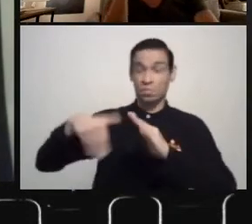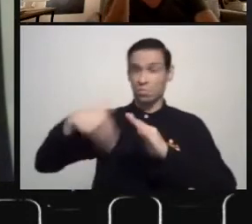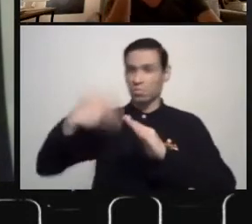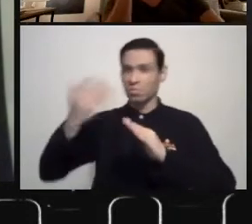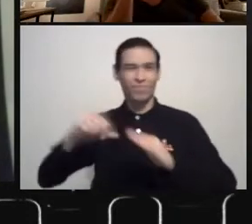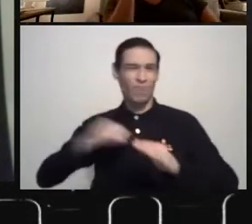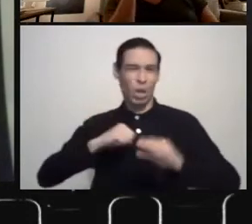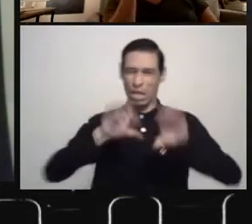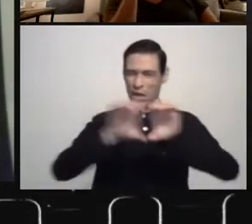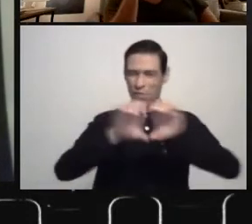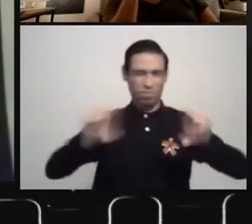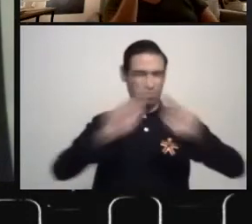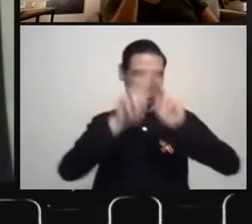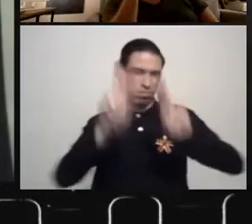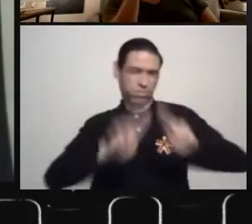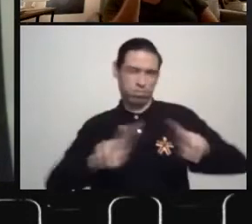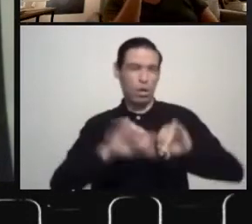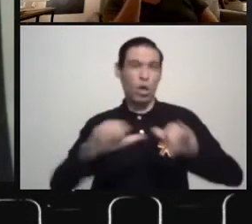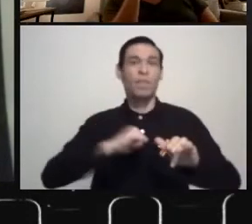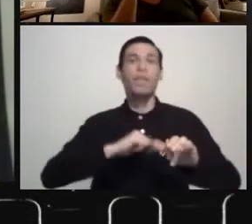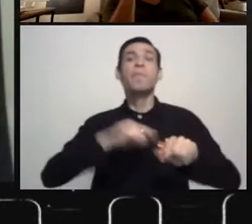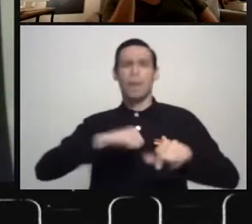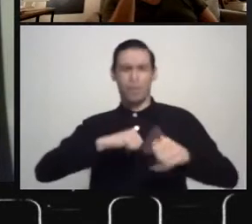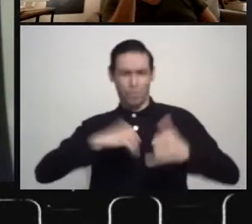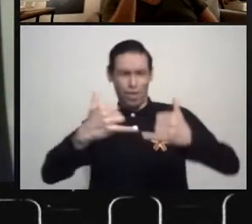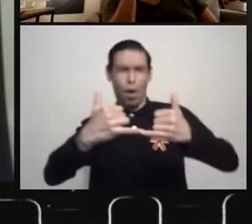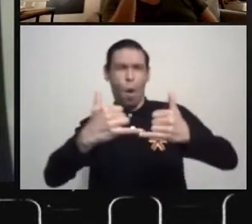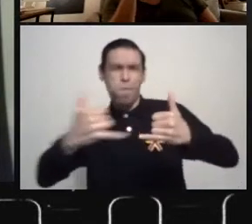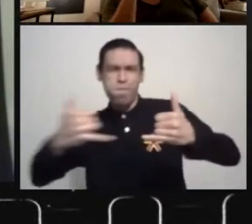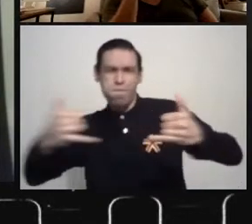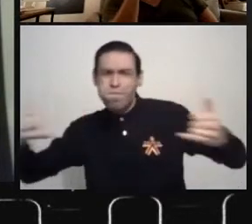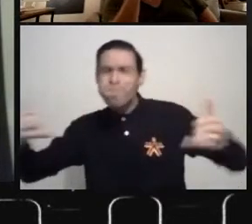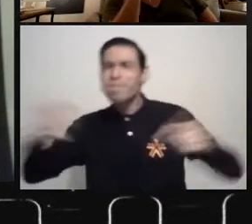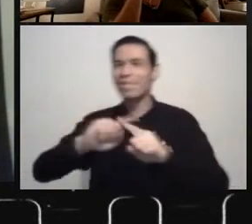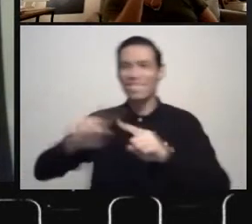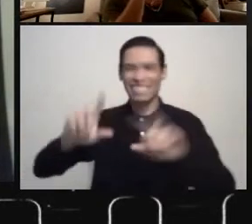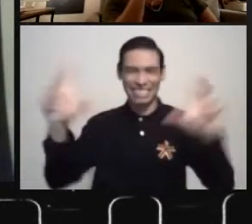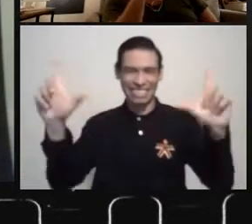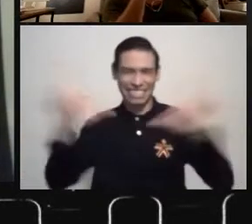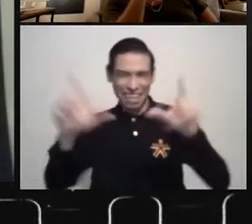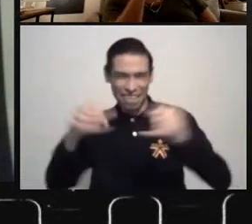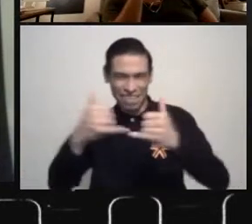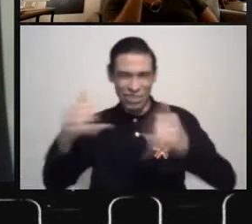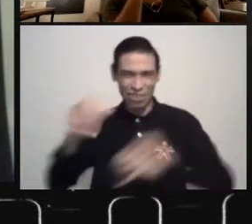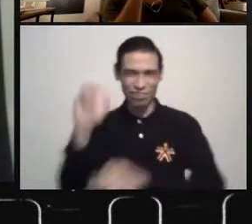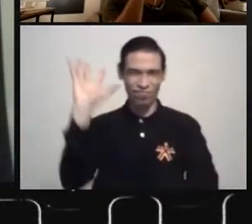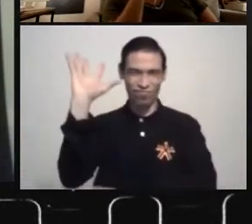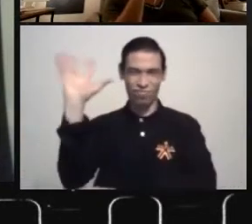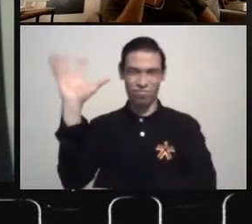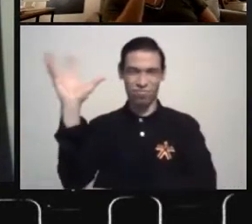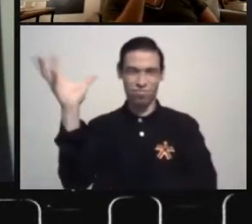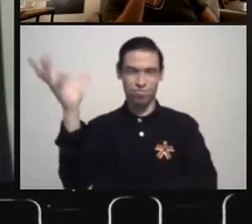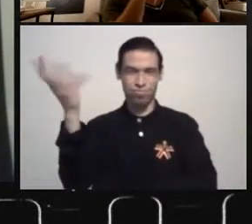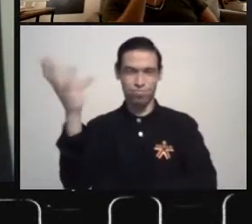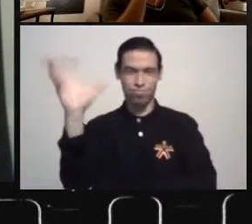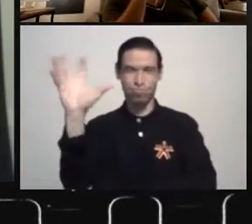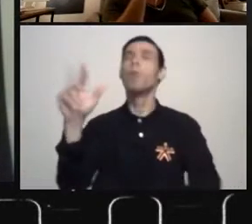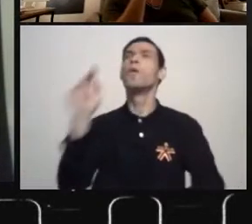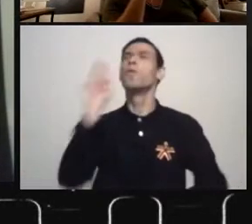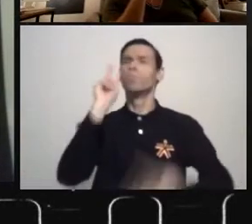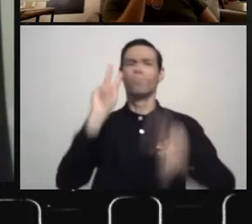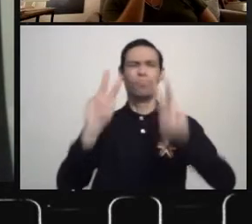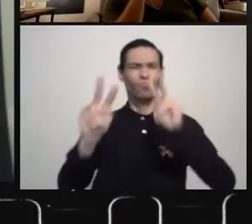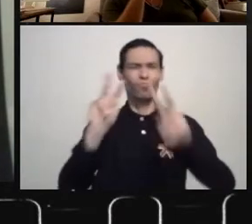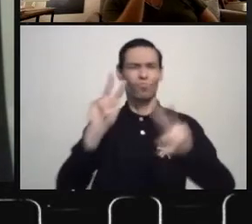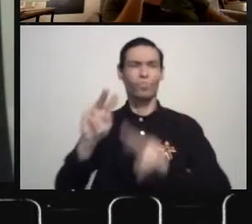en TNT, HBO, los canales que existían, pues sí consumí muchas películas. Vi películas